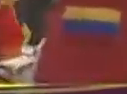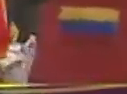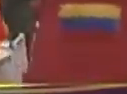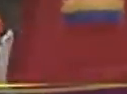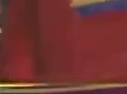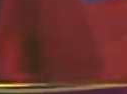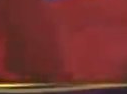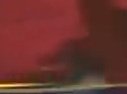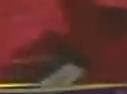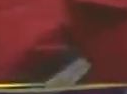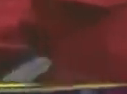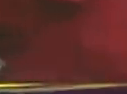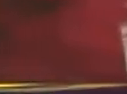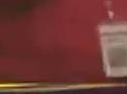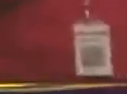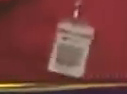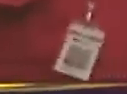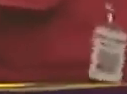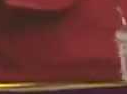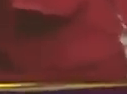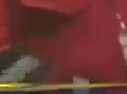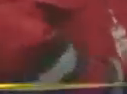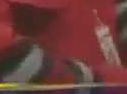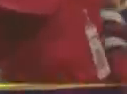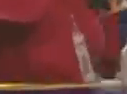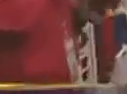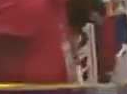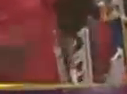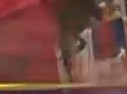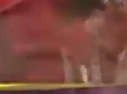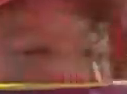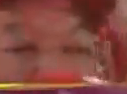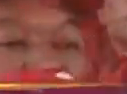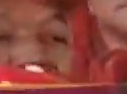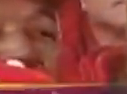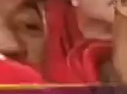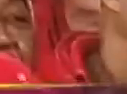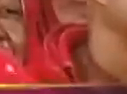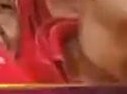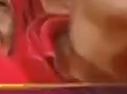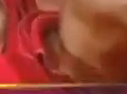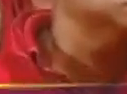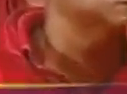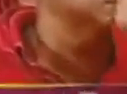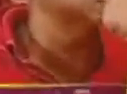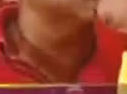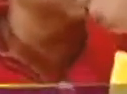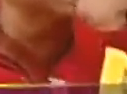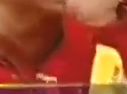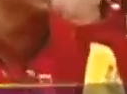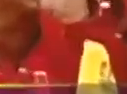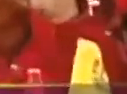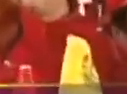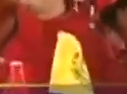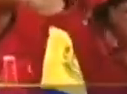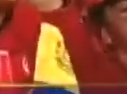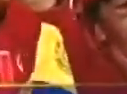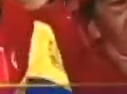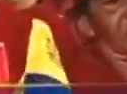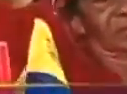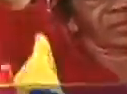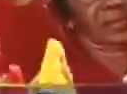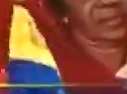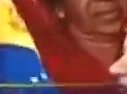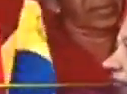ha ampliado también lo que ha sido ese crecimiento económico progresivo en Venezuela a pesar de